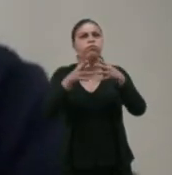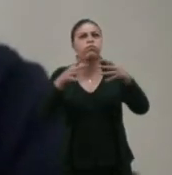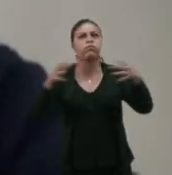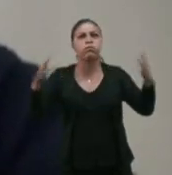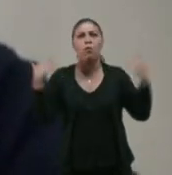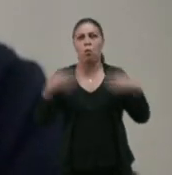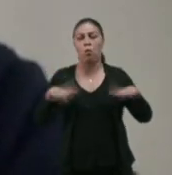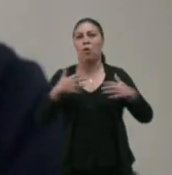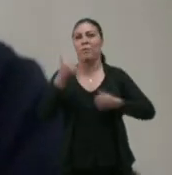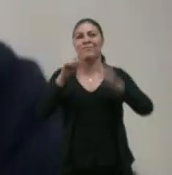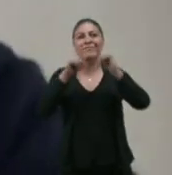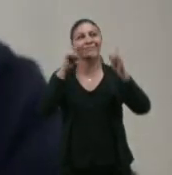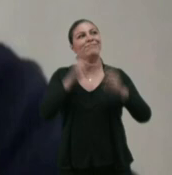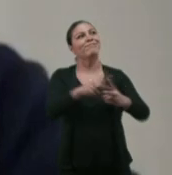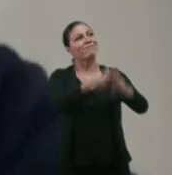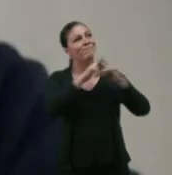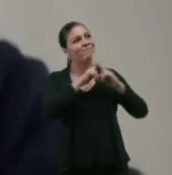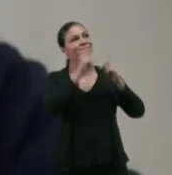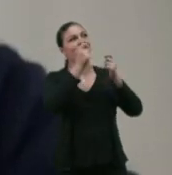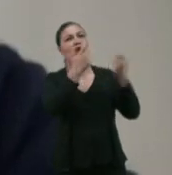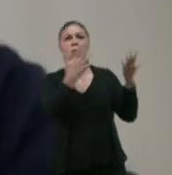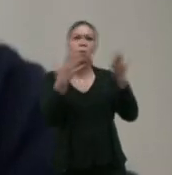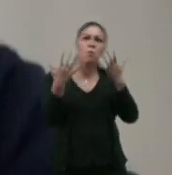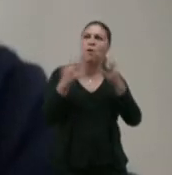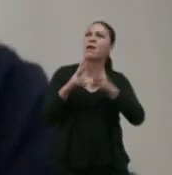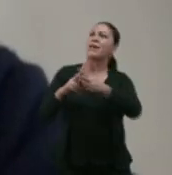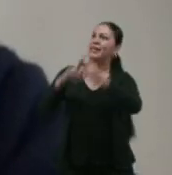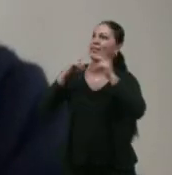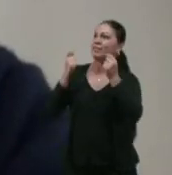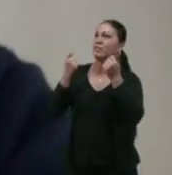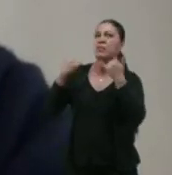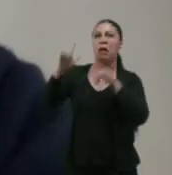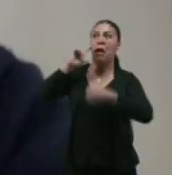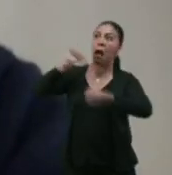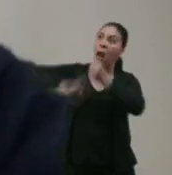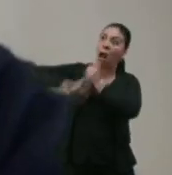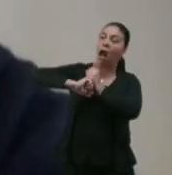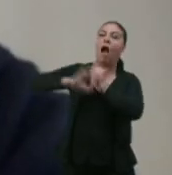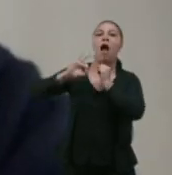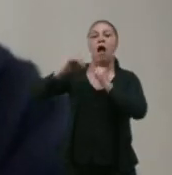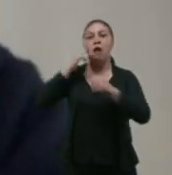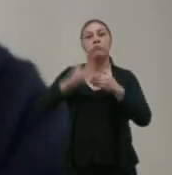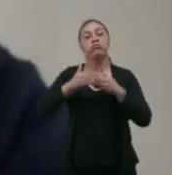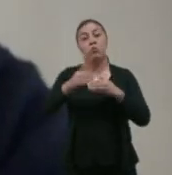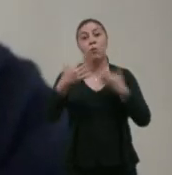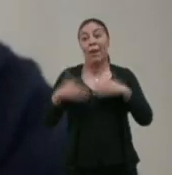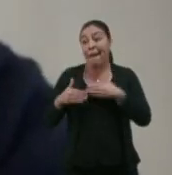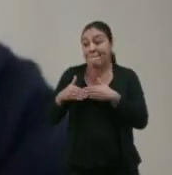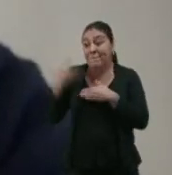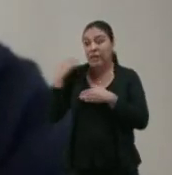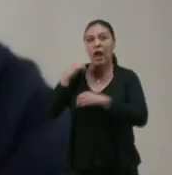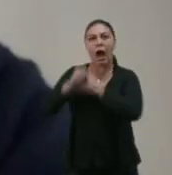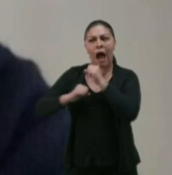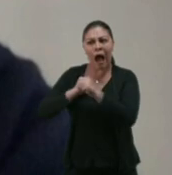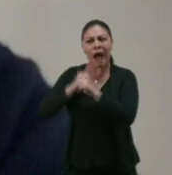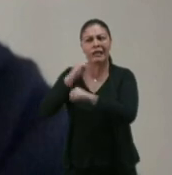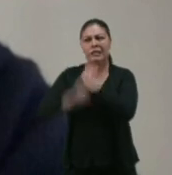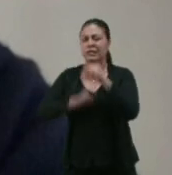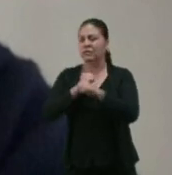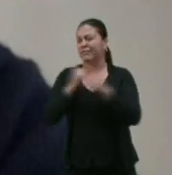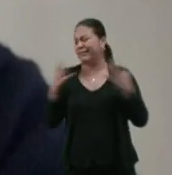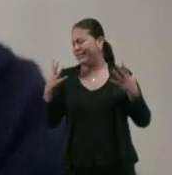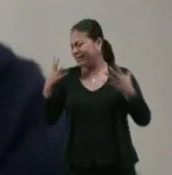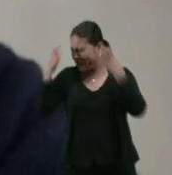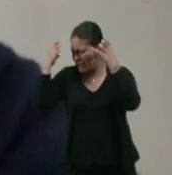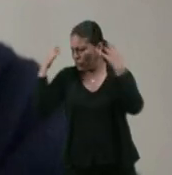al financiamiento. Luego el financiamiento volvió. Pero bueno, todos esos primeros años fueron de mucho estrés y